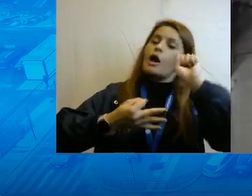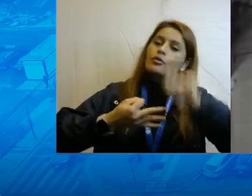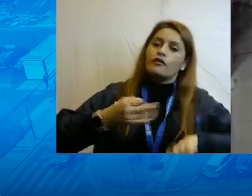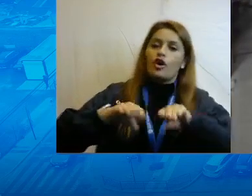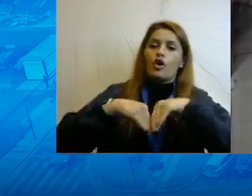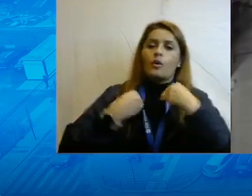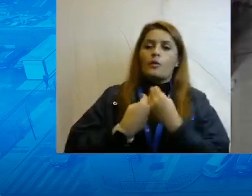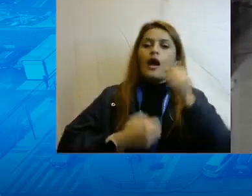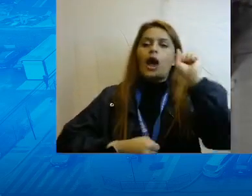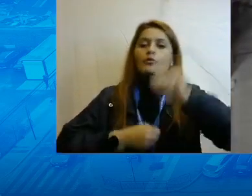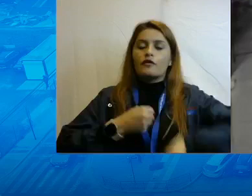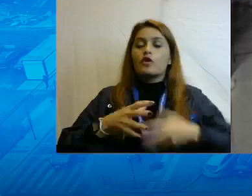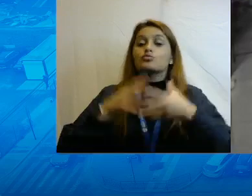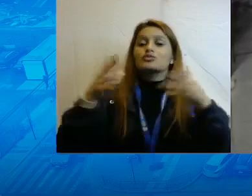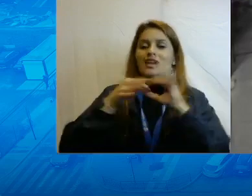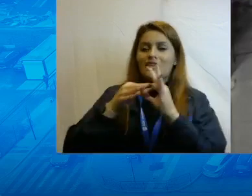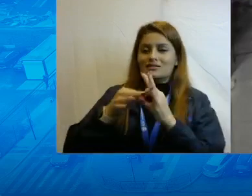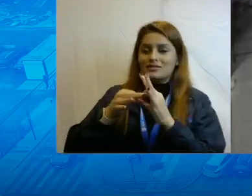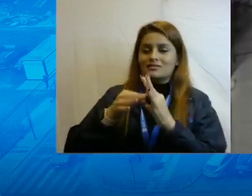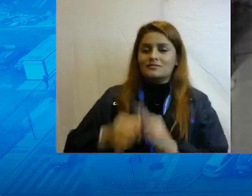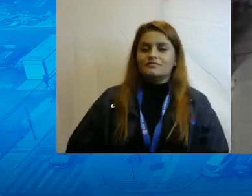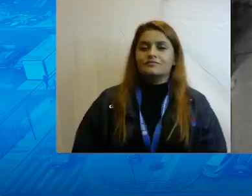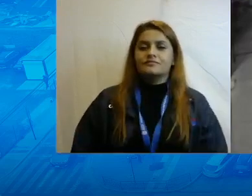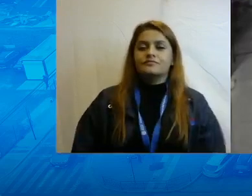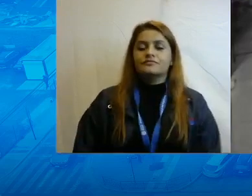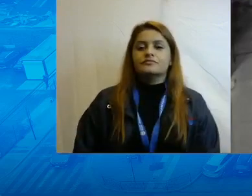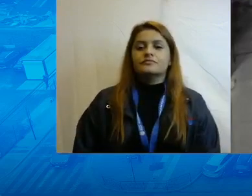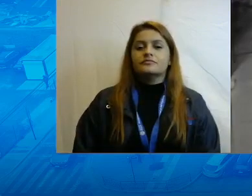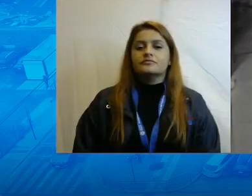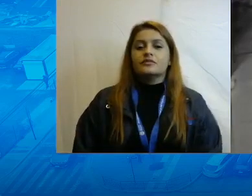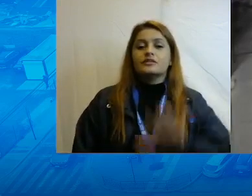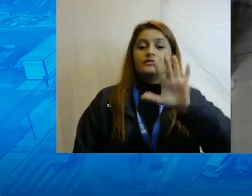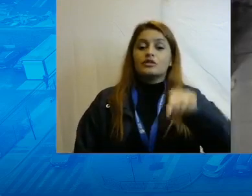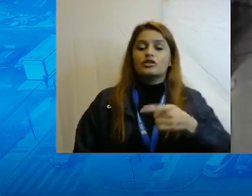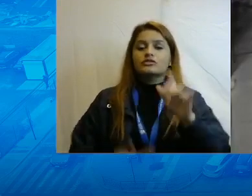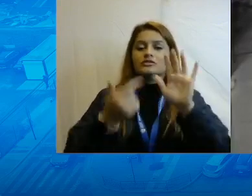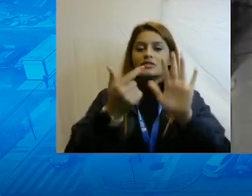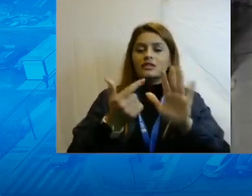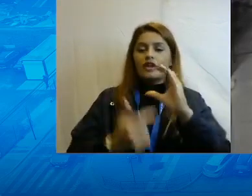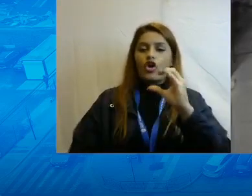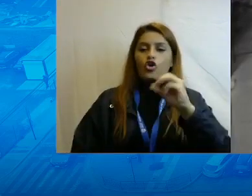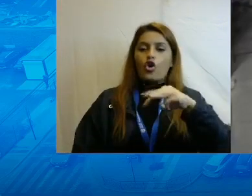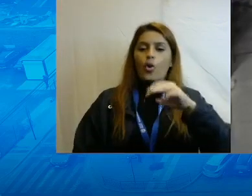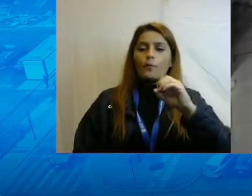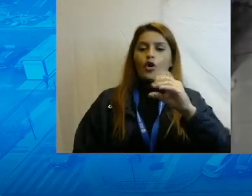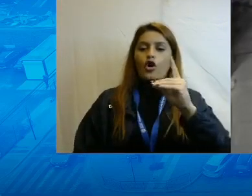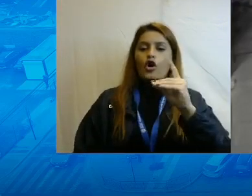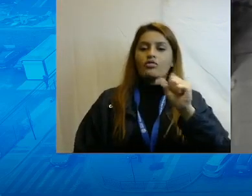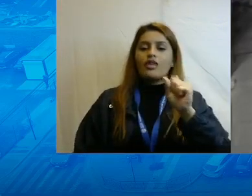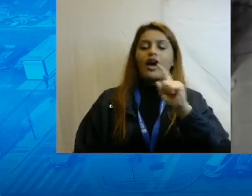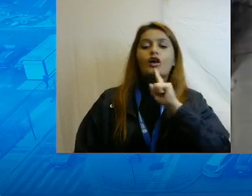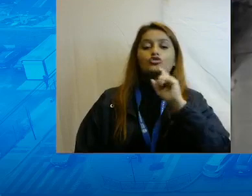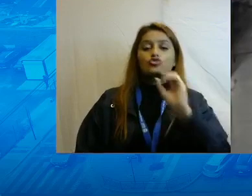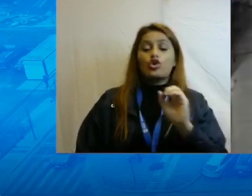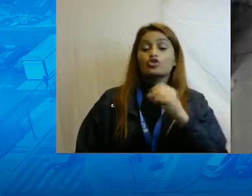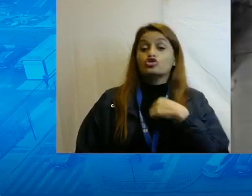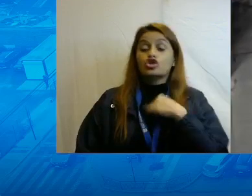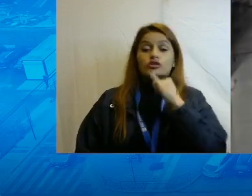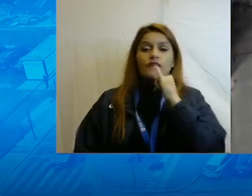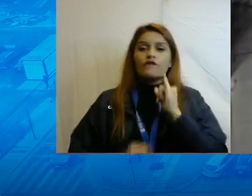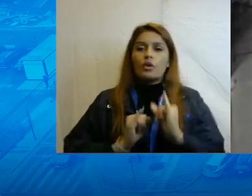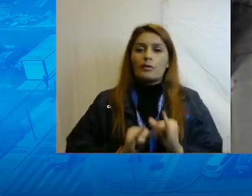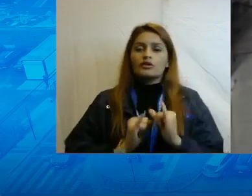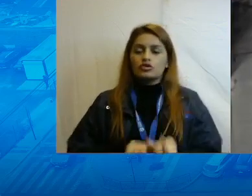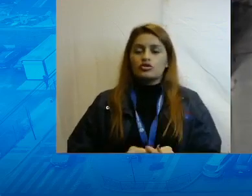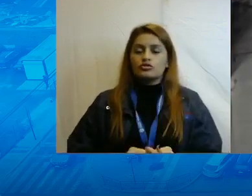Apruebo. Muchas gracias. Ya. Corresponde al 5.7 que el comodato, señor Martínez, si usted por favor lo puede, no, como lo tengo anotado, el comodato corresponde